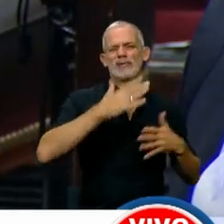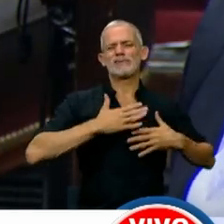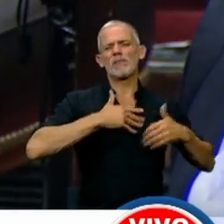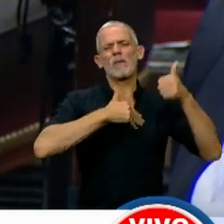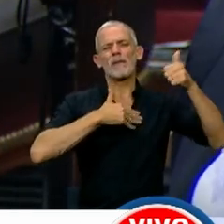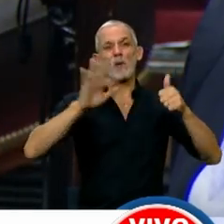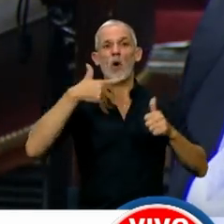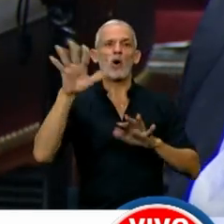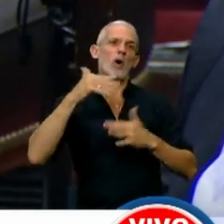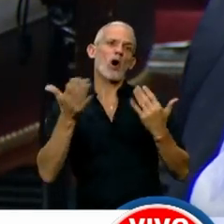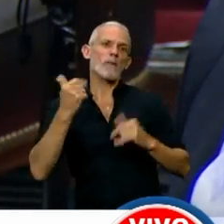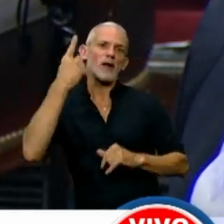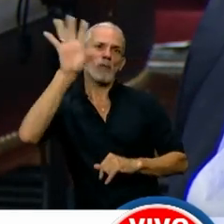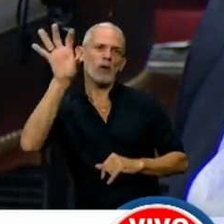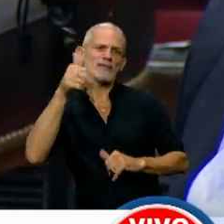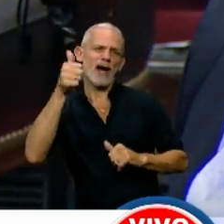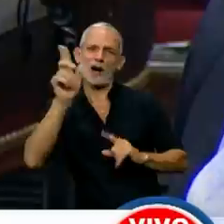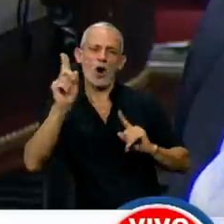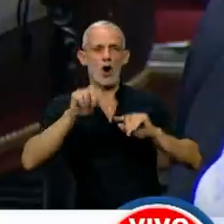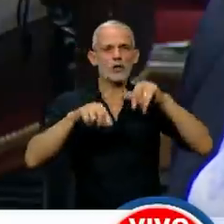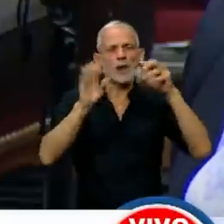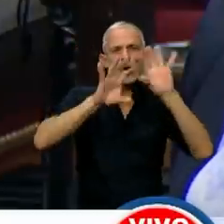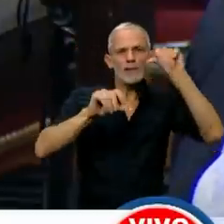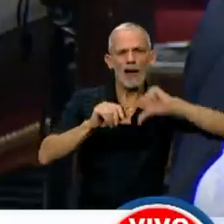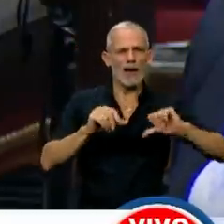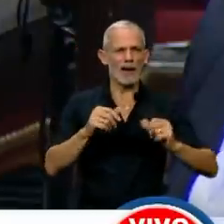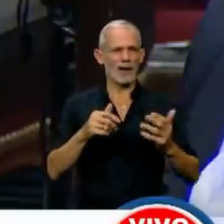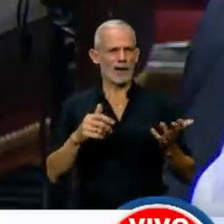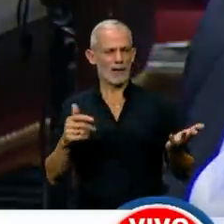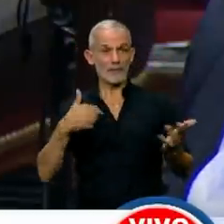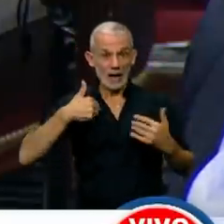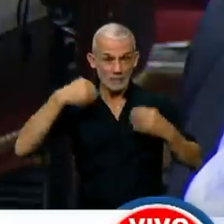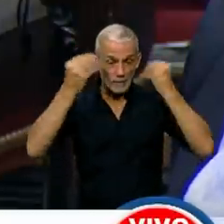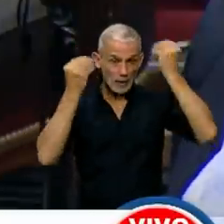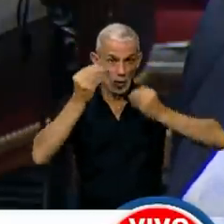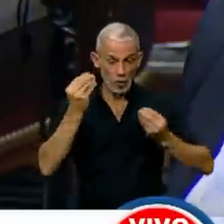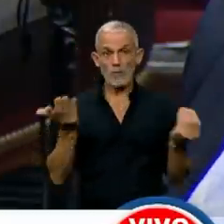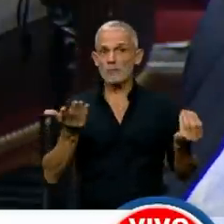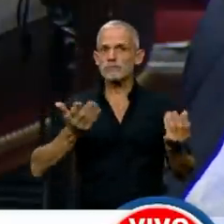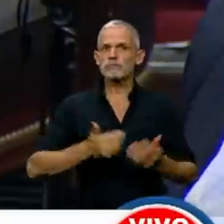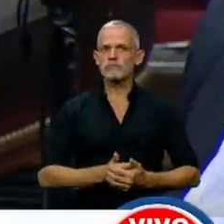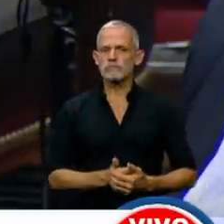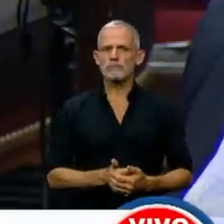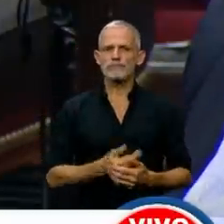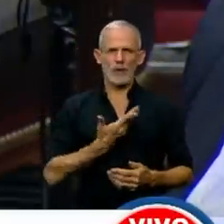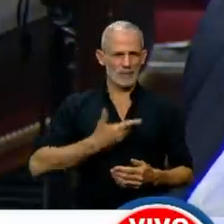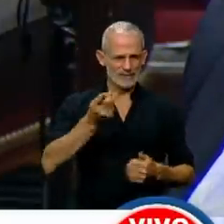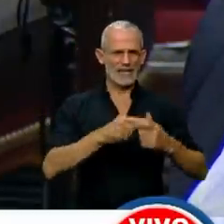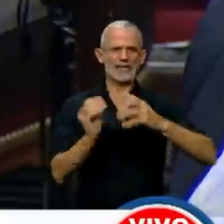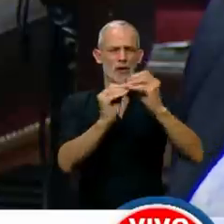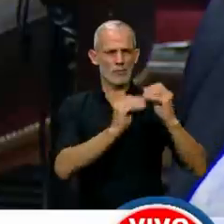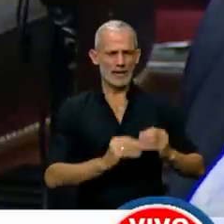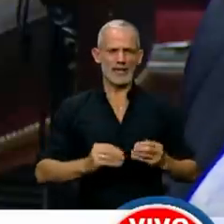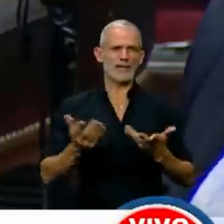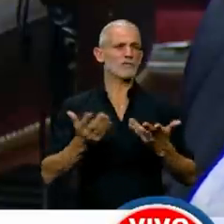si conviene una provincia y lo que más me preocupa queridos colegas señor presidente